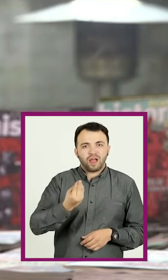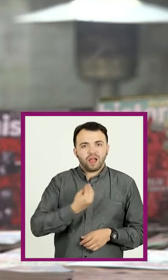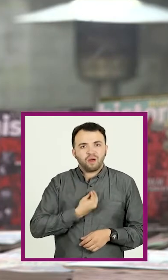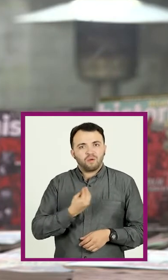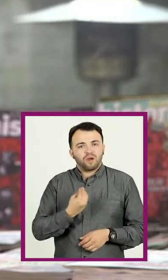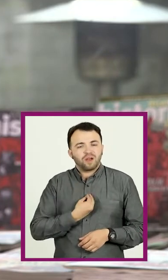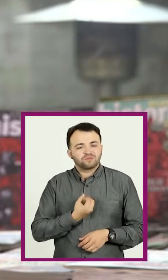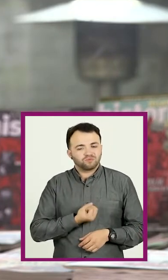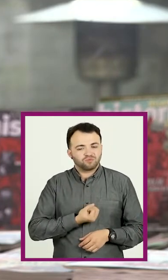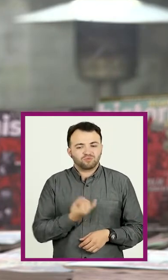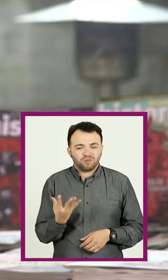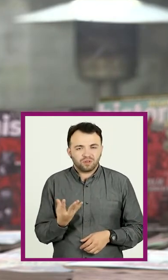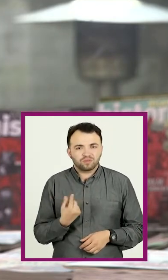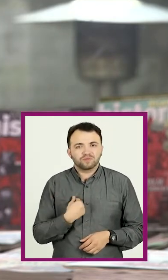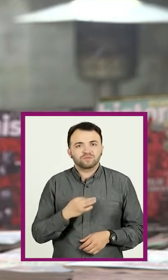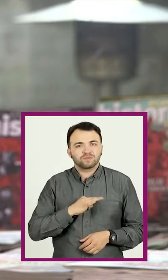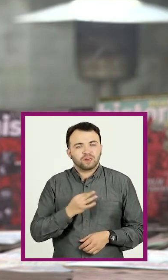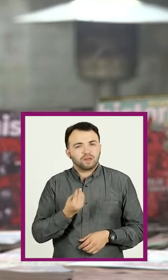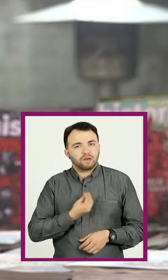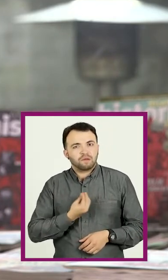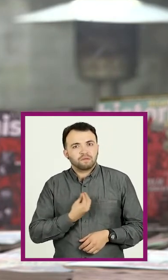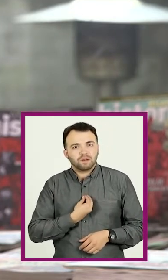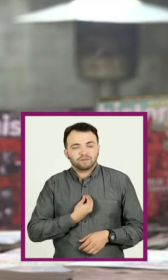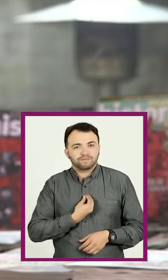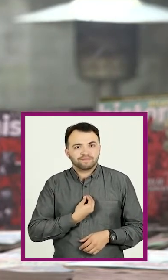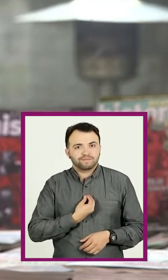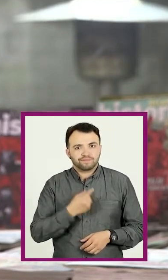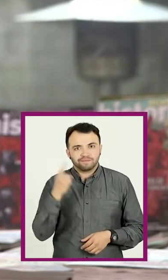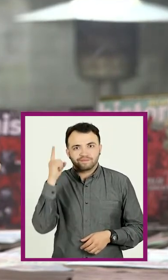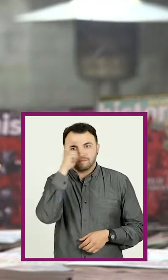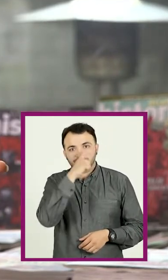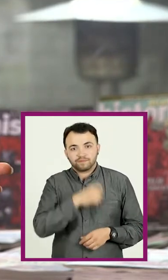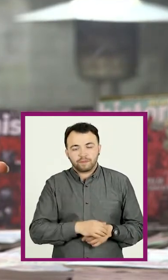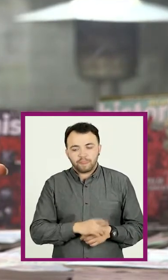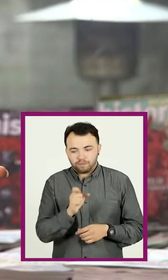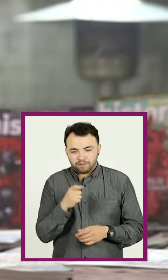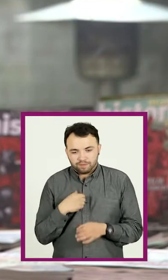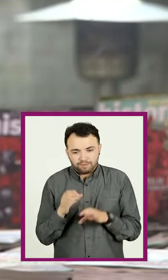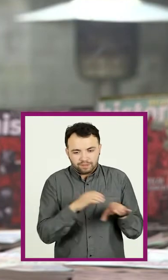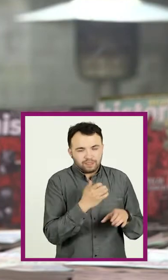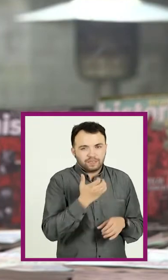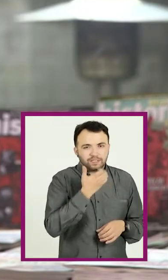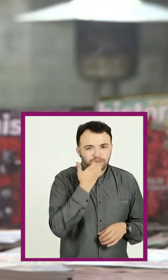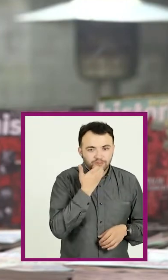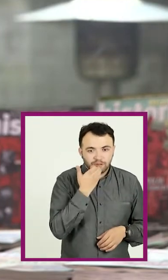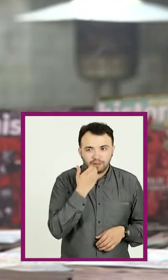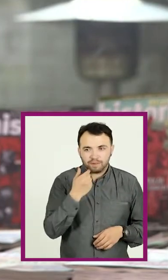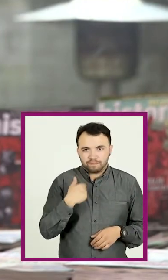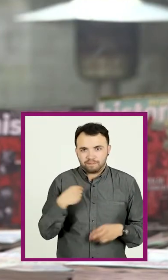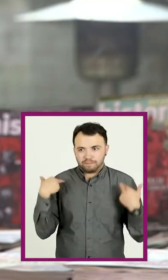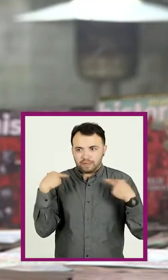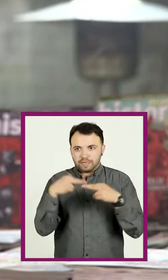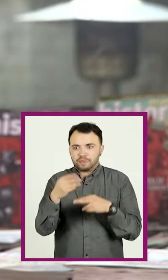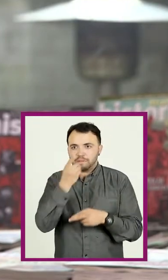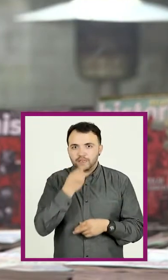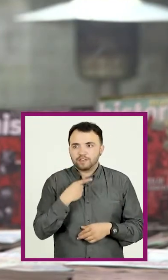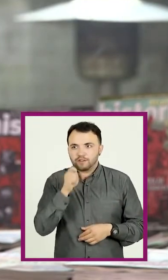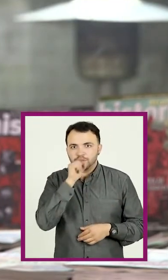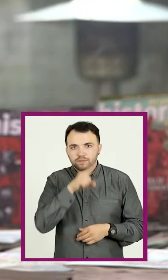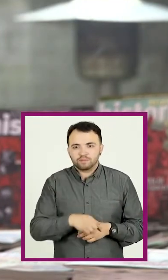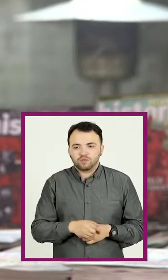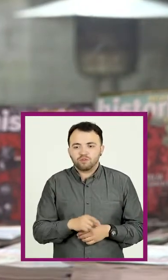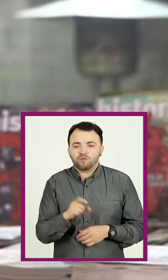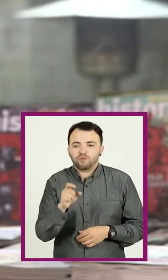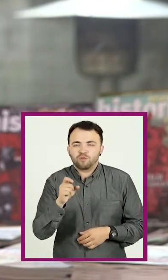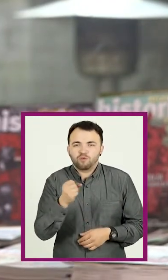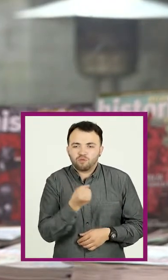y Juliana González fue mi profesora, lo primero que nos dijo fue eso, ¿no? ¿Cuánta verdad soporta un hombre? Yo después ya supe